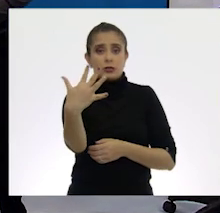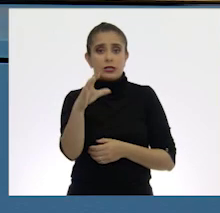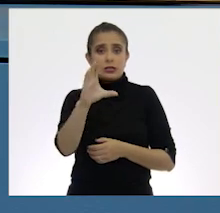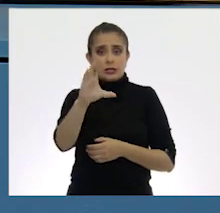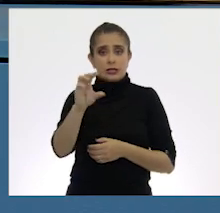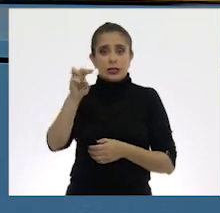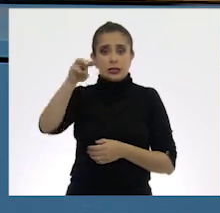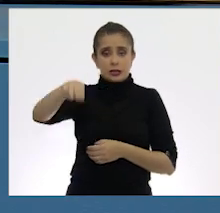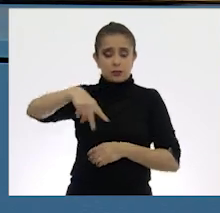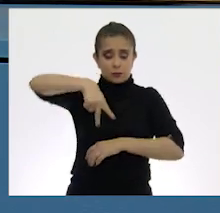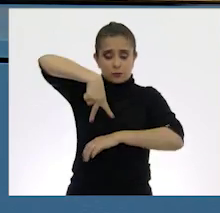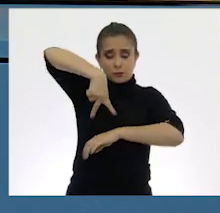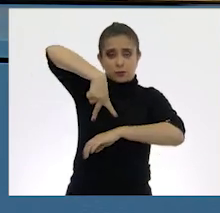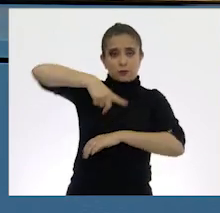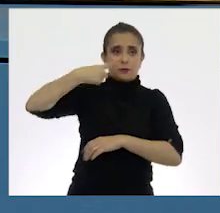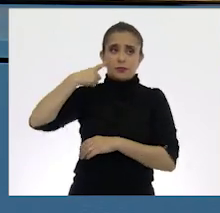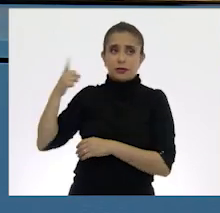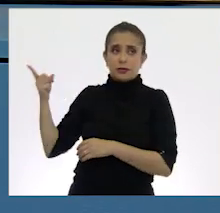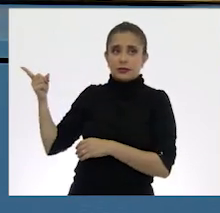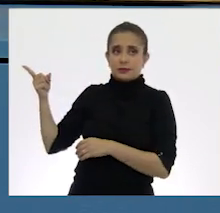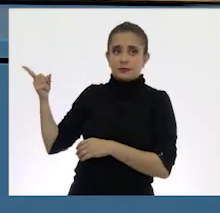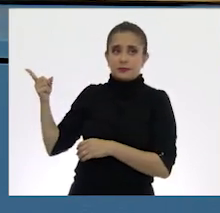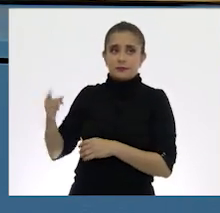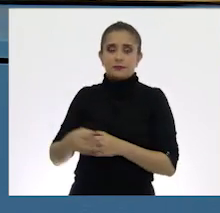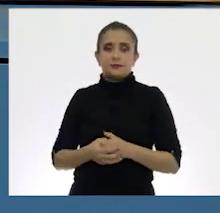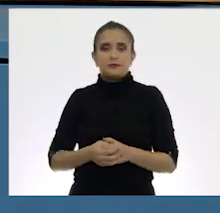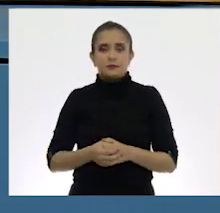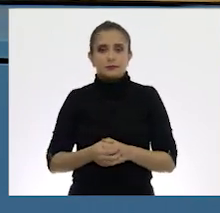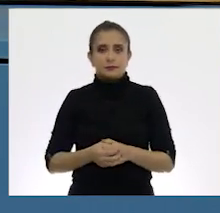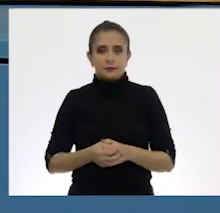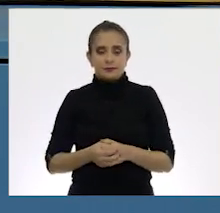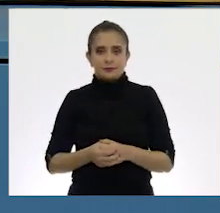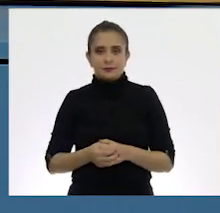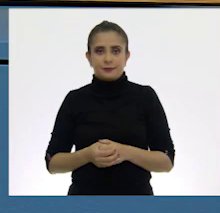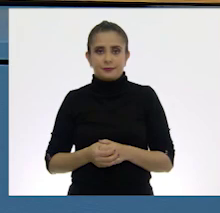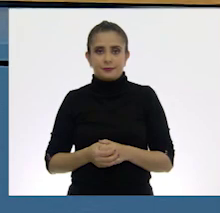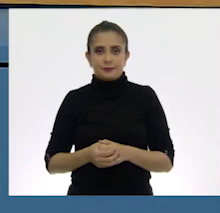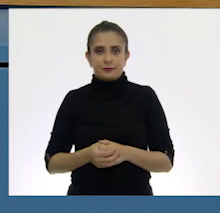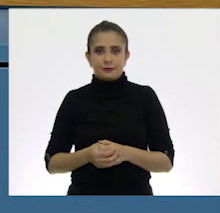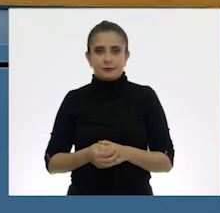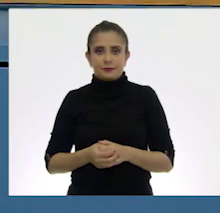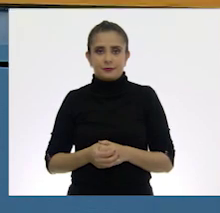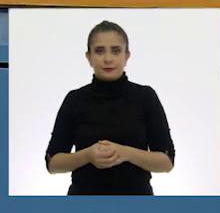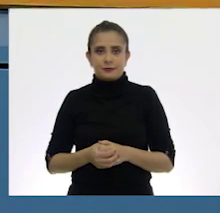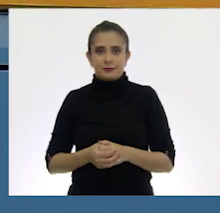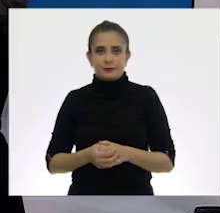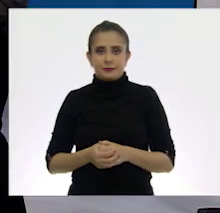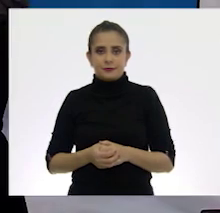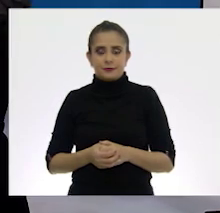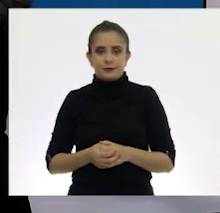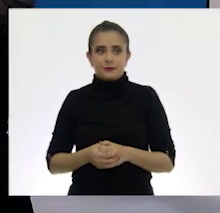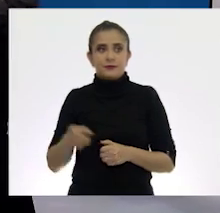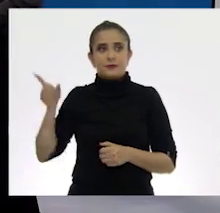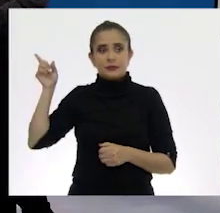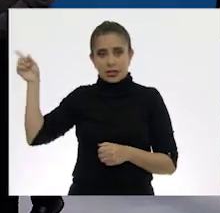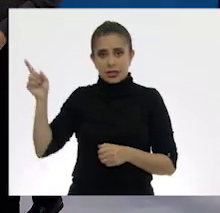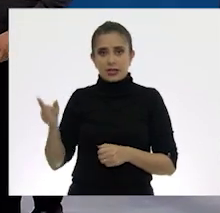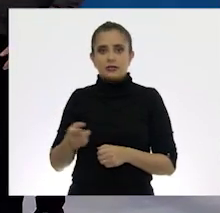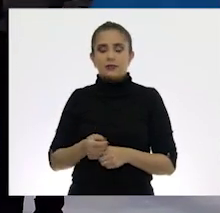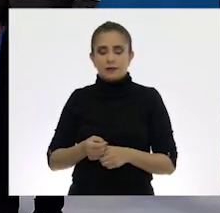favor. Estoy abriendo mi compás en 50 centímetros. Esto va a medir uno de sus